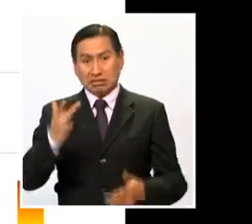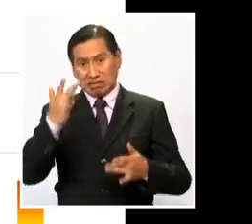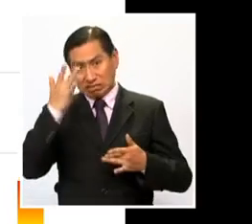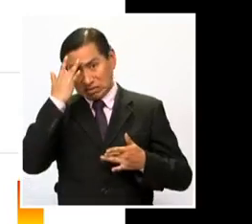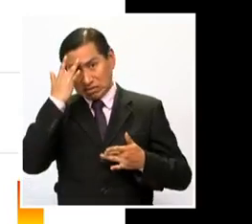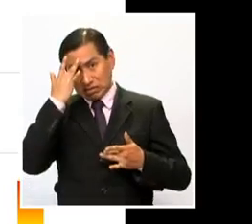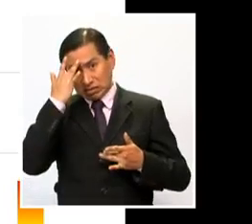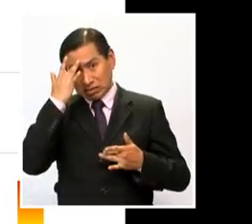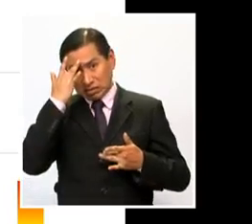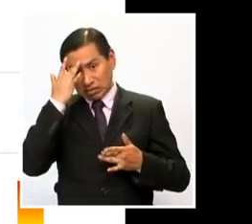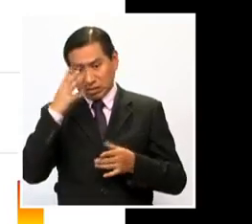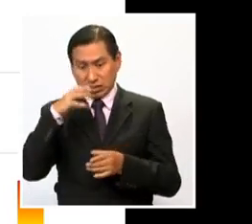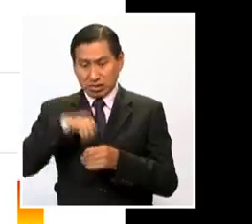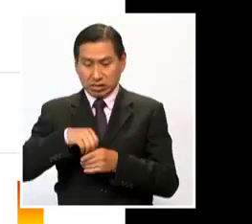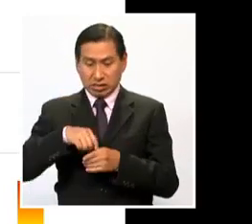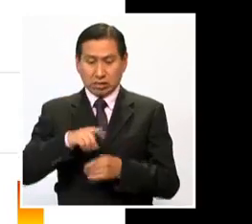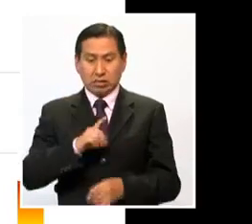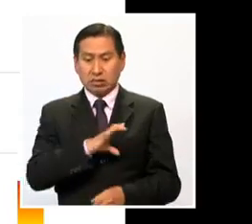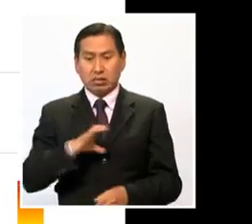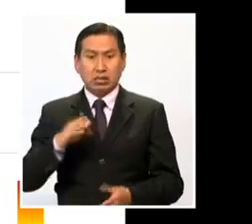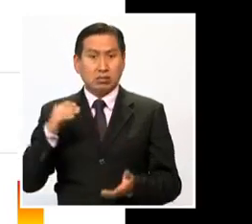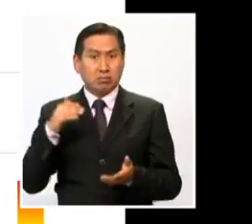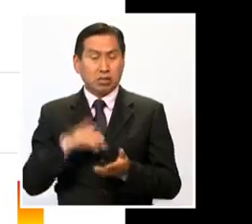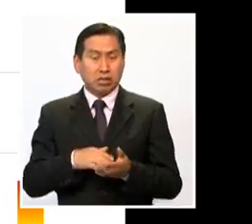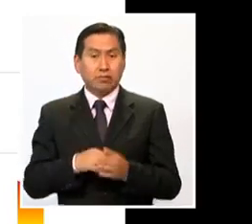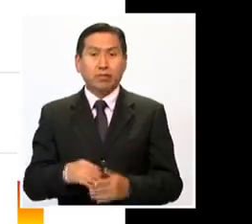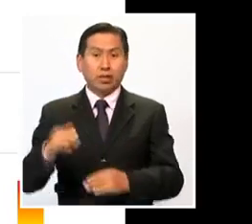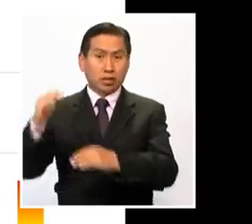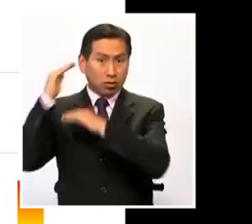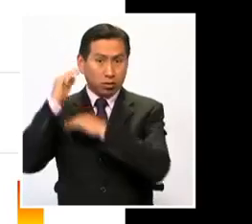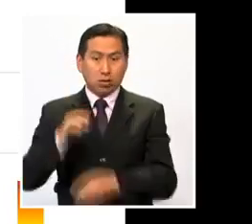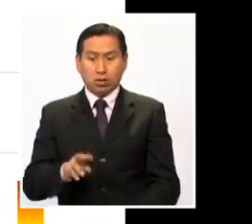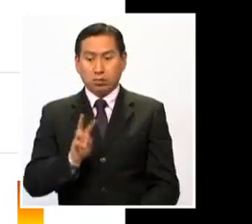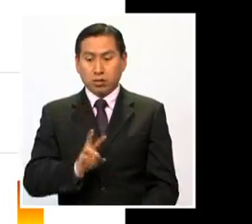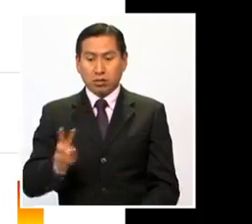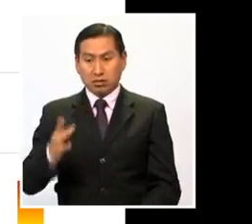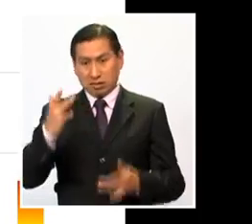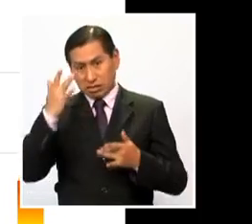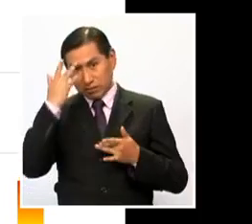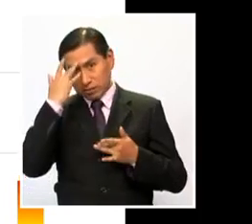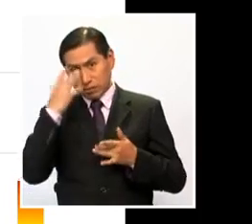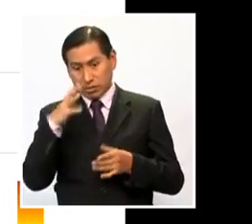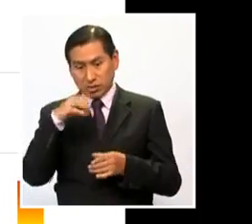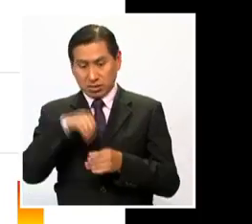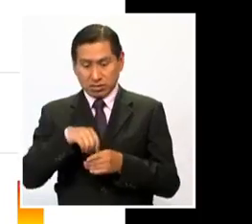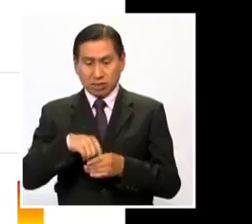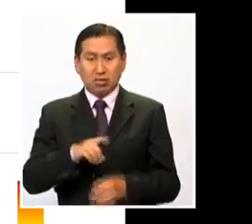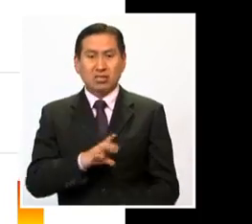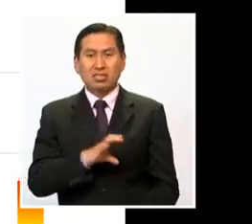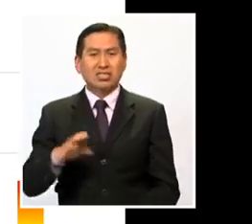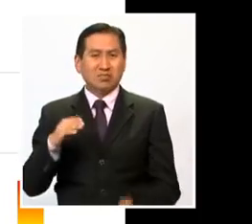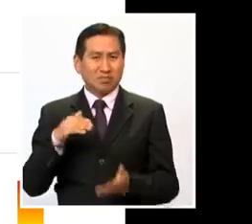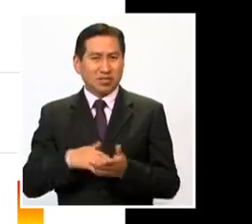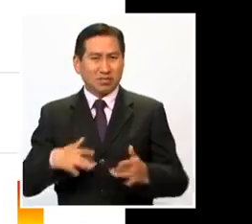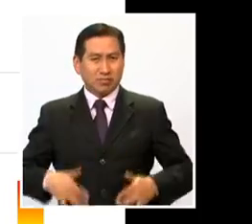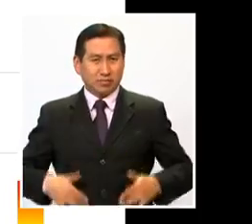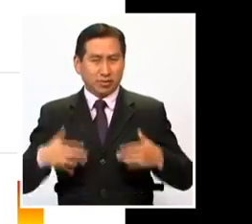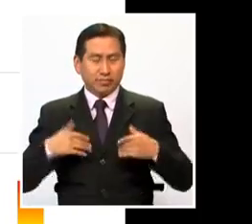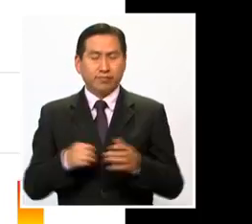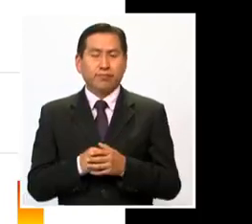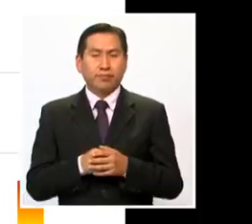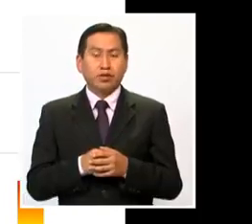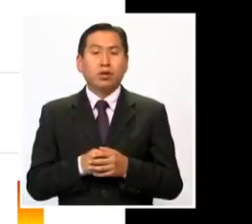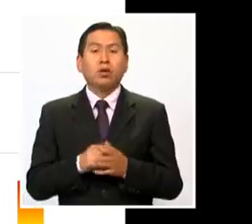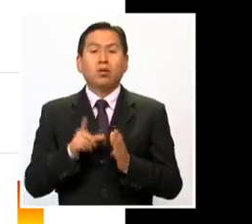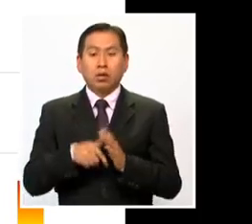por cada 100.000 habitantes santa cruz 22 enfermos por cada 100.000 habitantes y